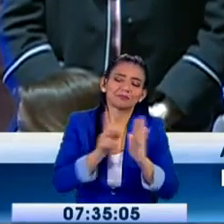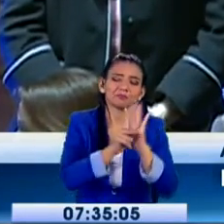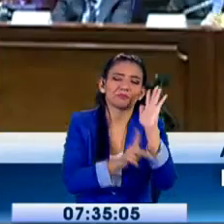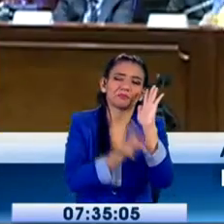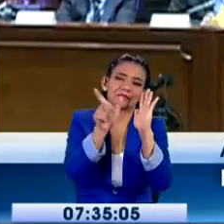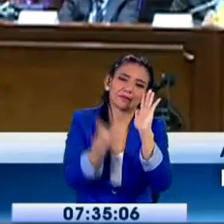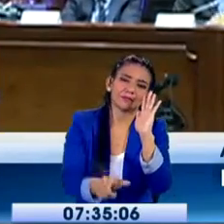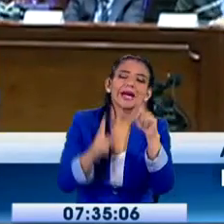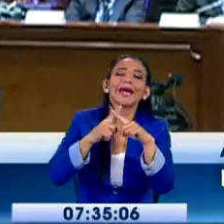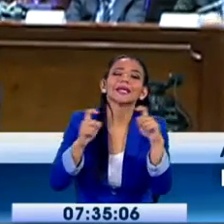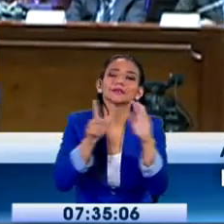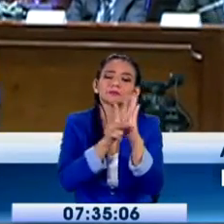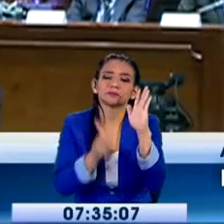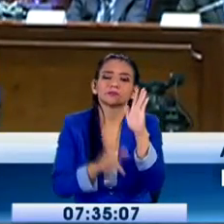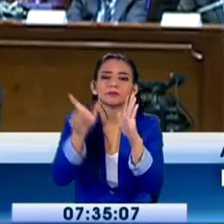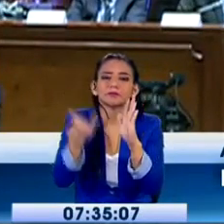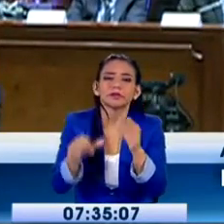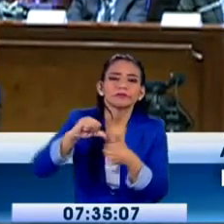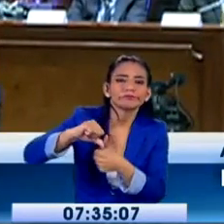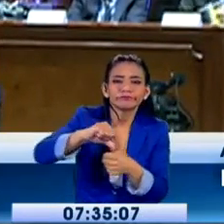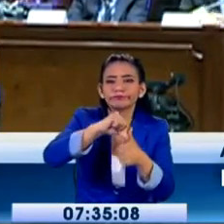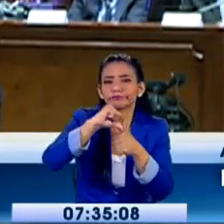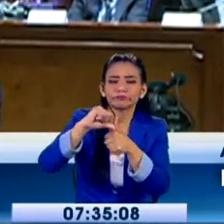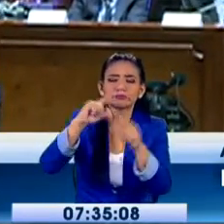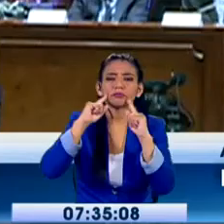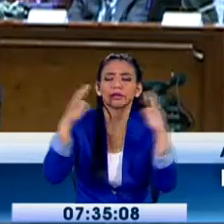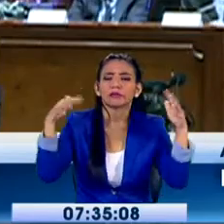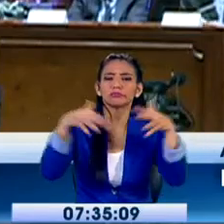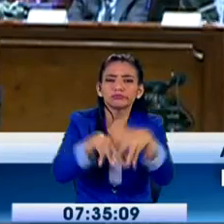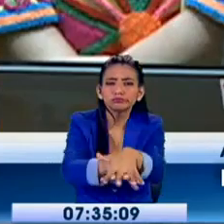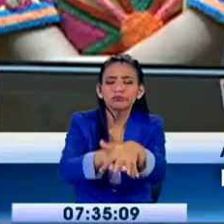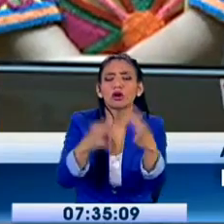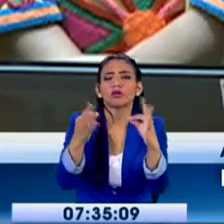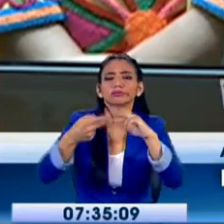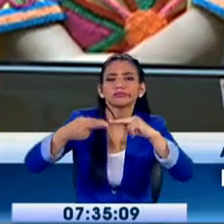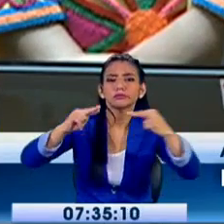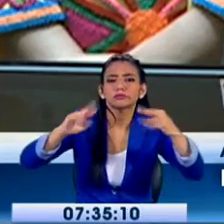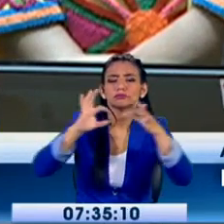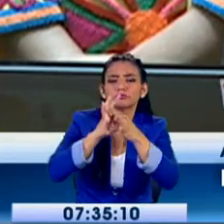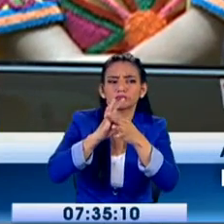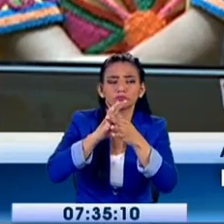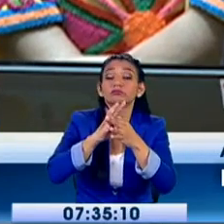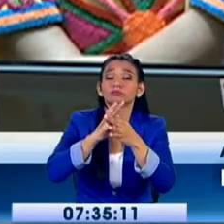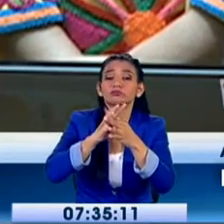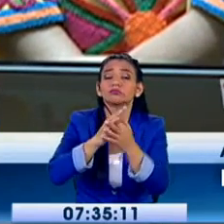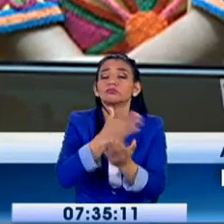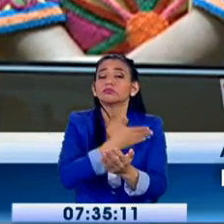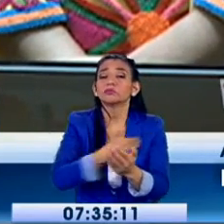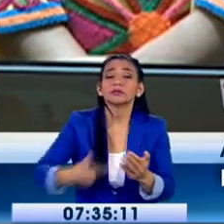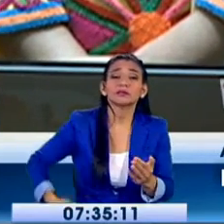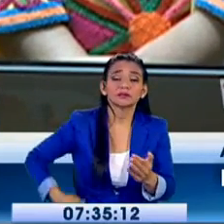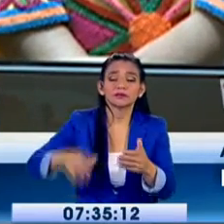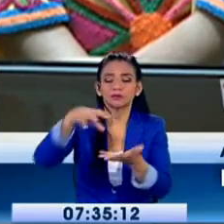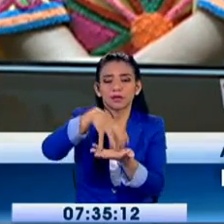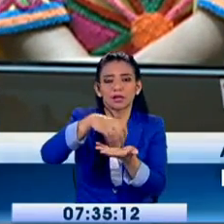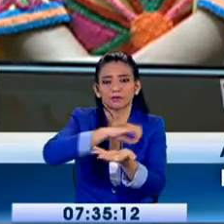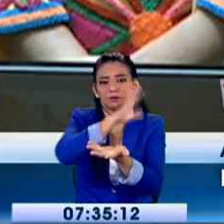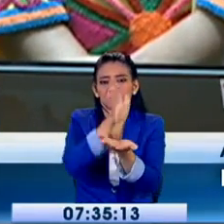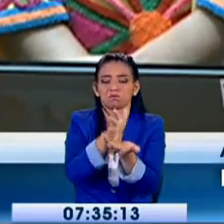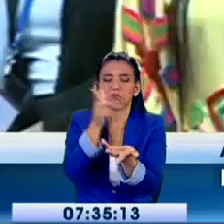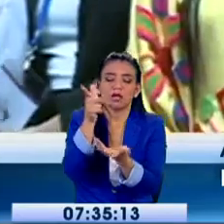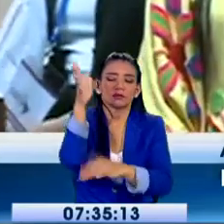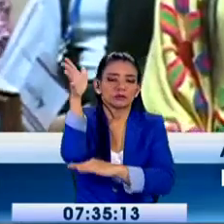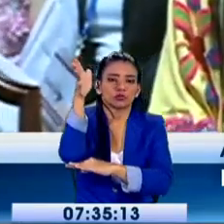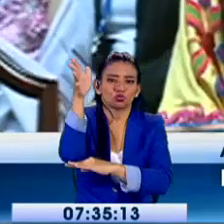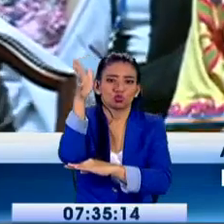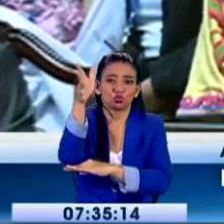y el Caribe en defensa de la integración regional, la democracia y la soberanía. El discurso de apertura estuvo a cargo de la presidenta de la Asamblea, Gabriela